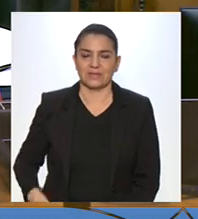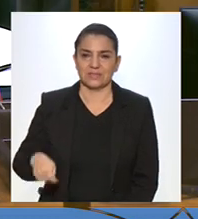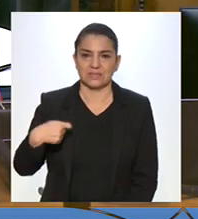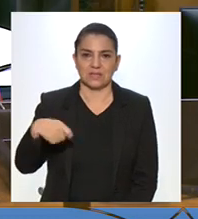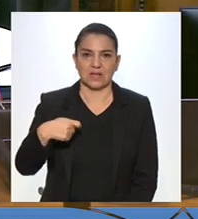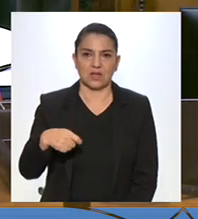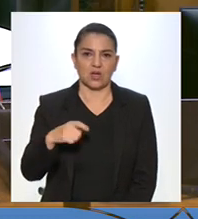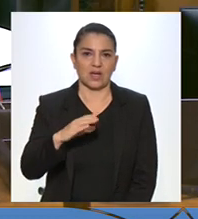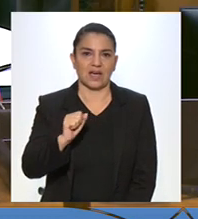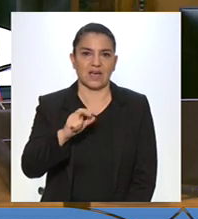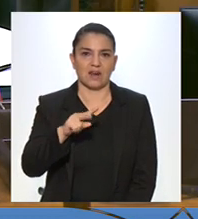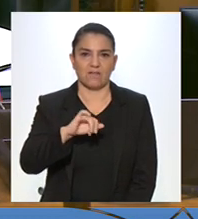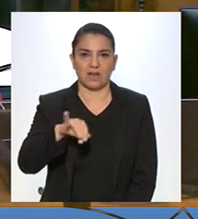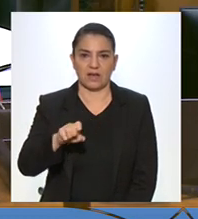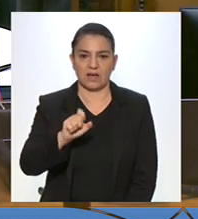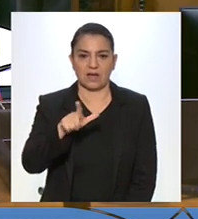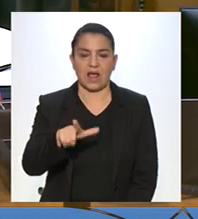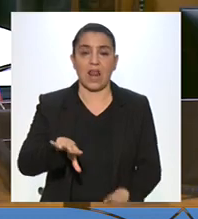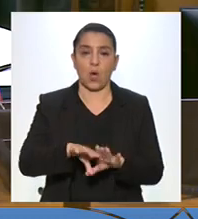Loreto Carvajal, si le parece a la sala.